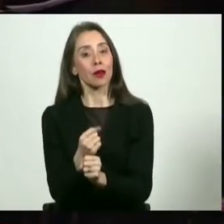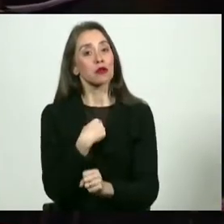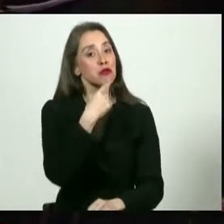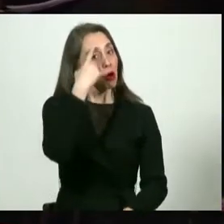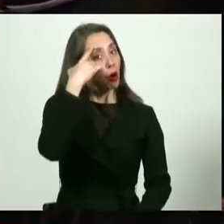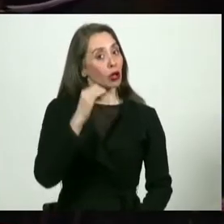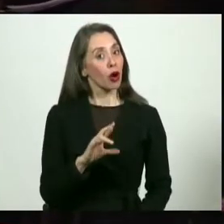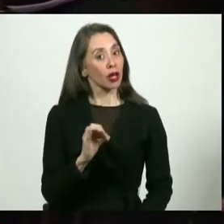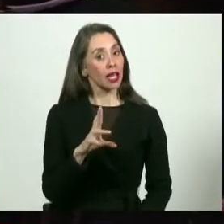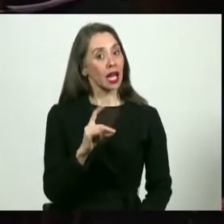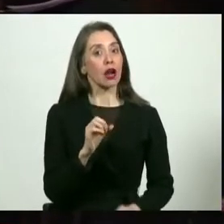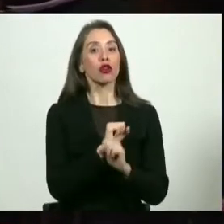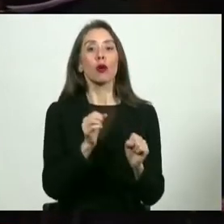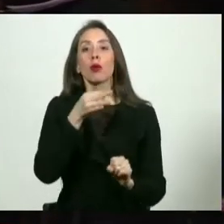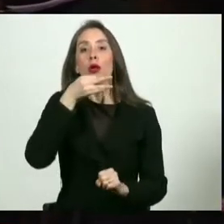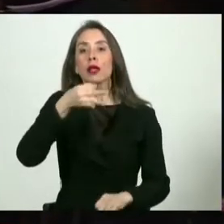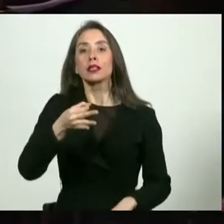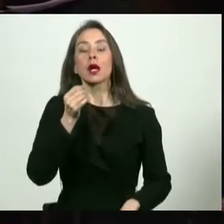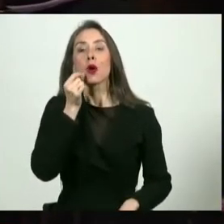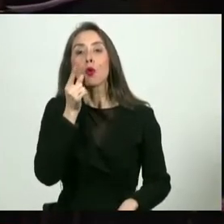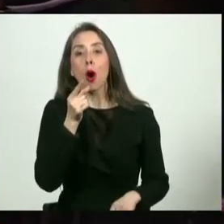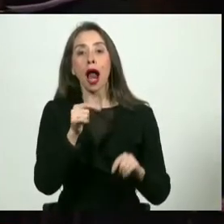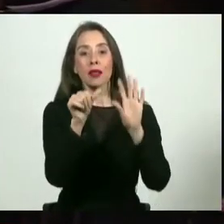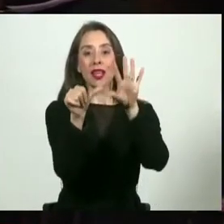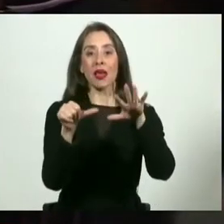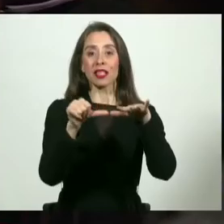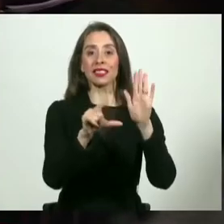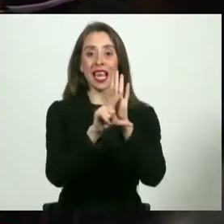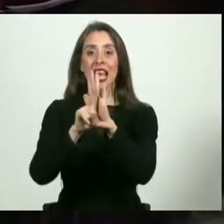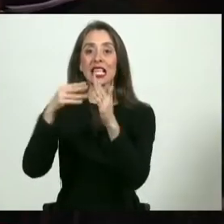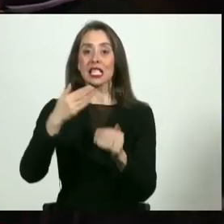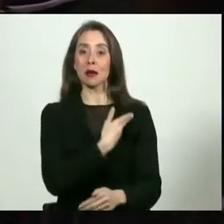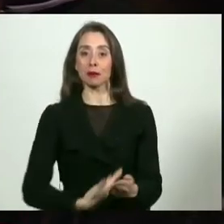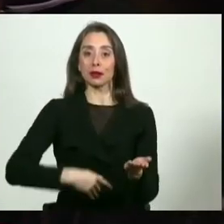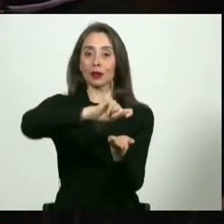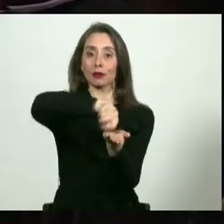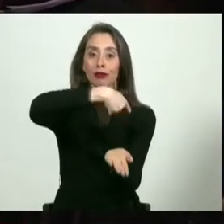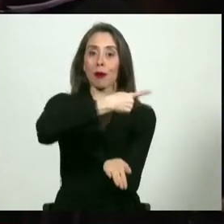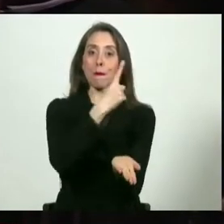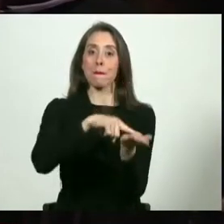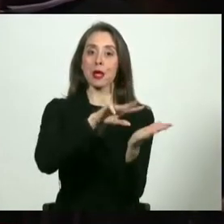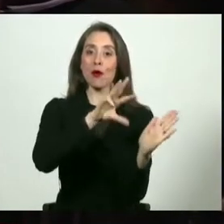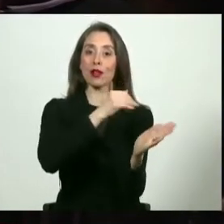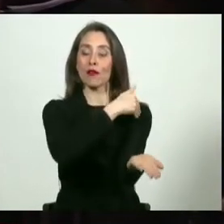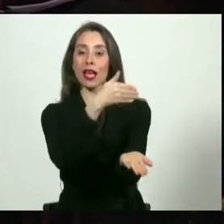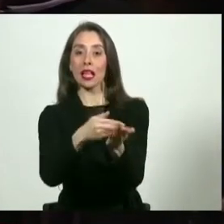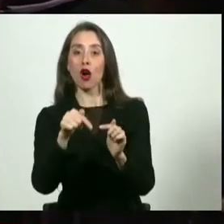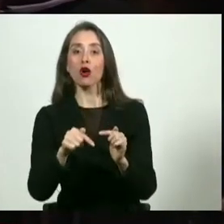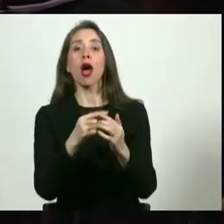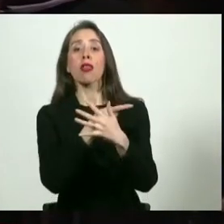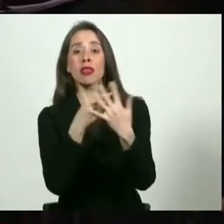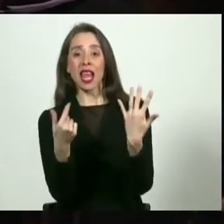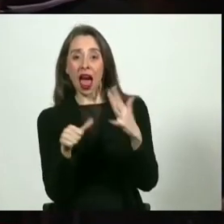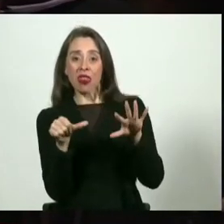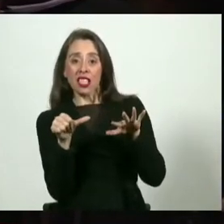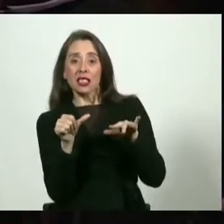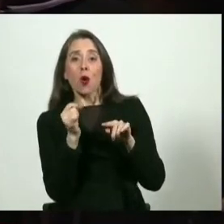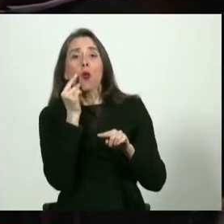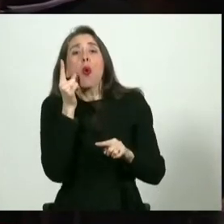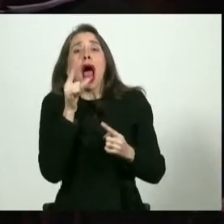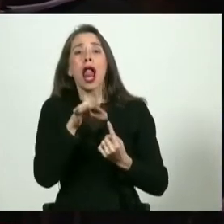que no podría nombrar cuál es la de estas 16 leyes que se han promulgado en 90 hasta ahora, cuál es la más importante. Lo que sí